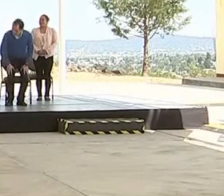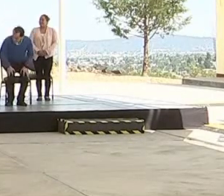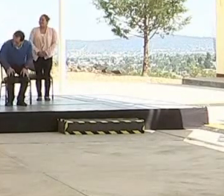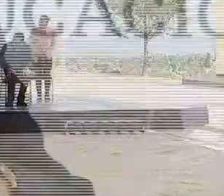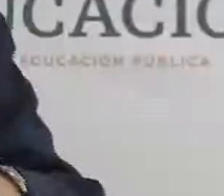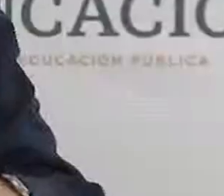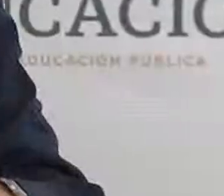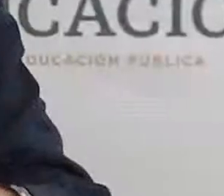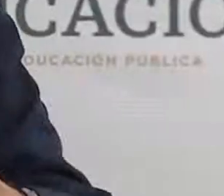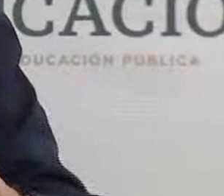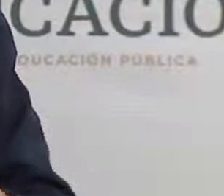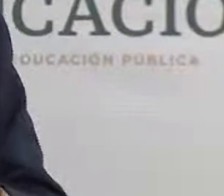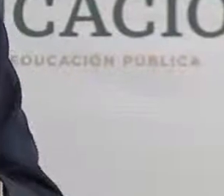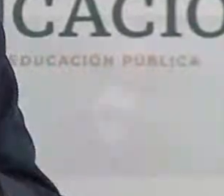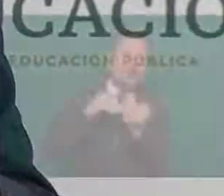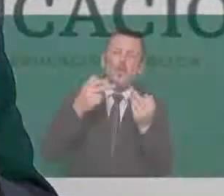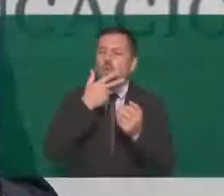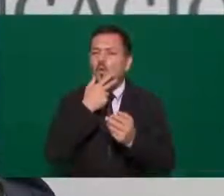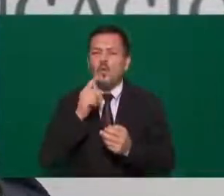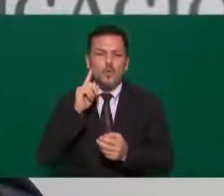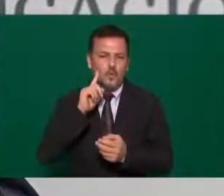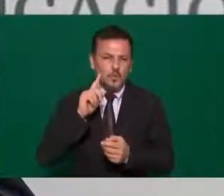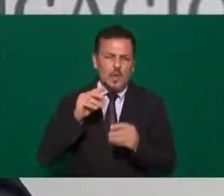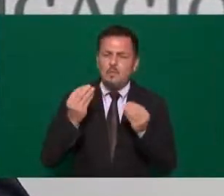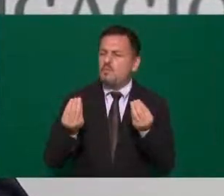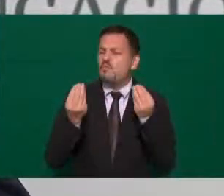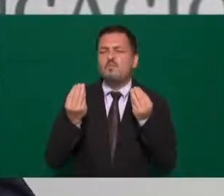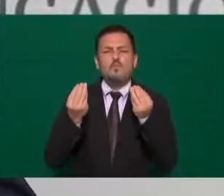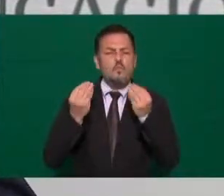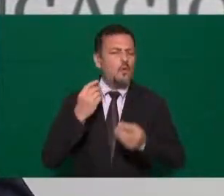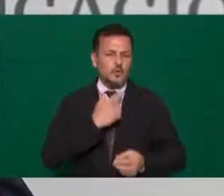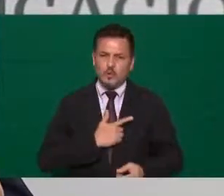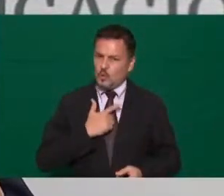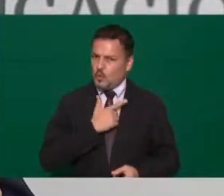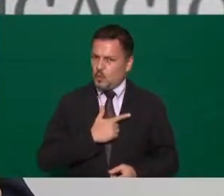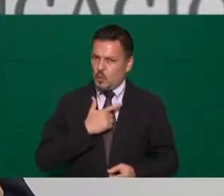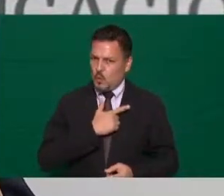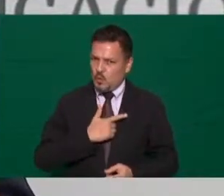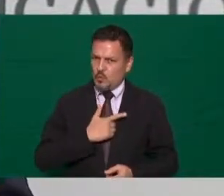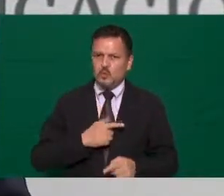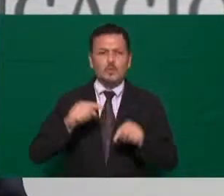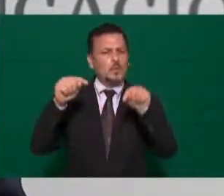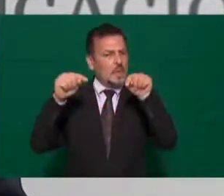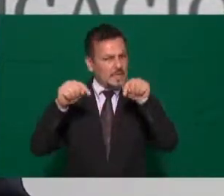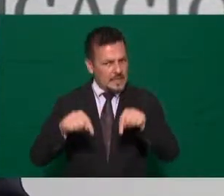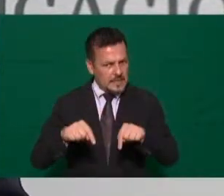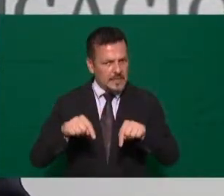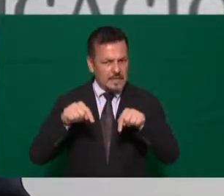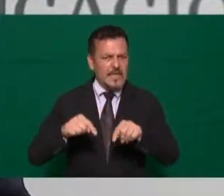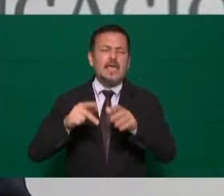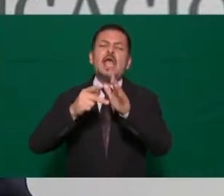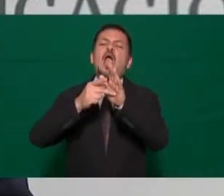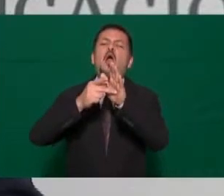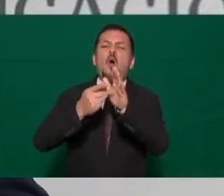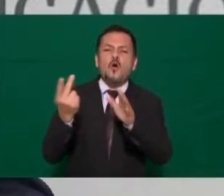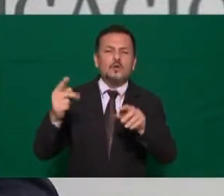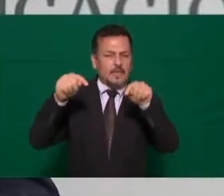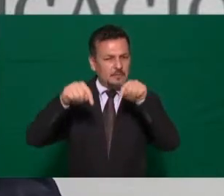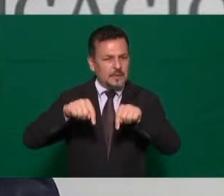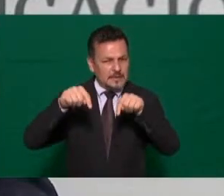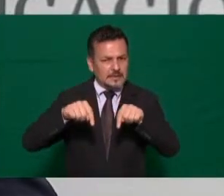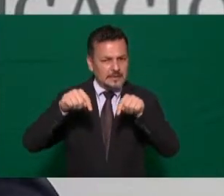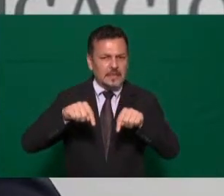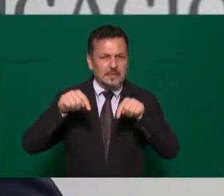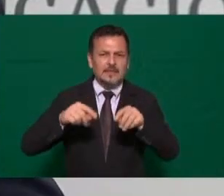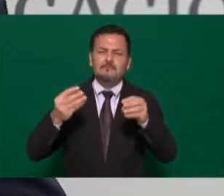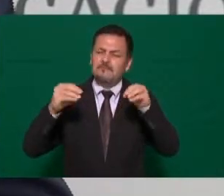Amigas, amigos, me da mucho gusto estar de nuevo con ustedes